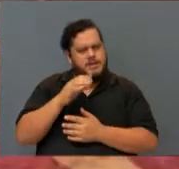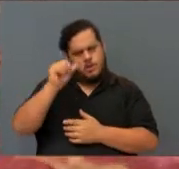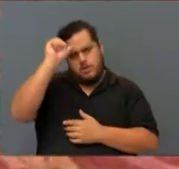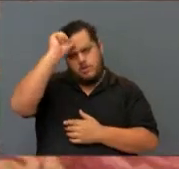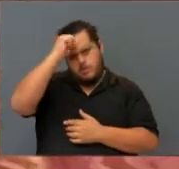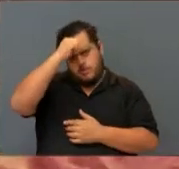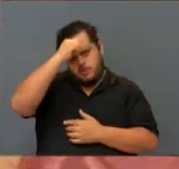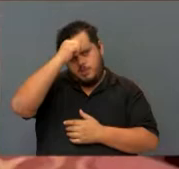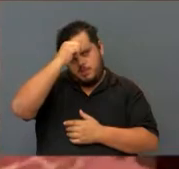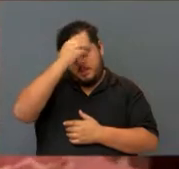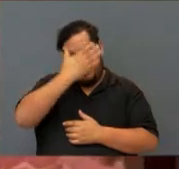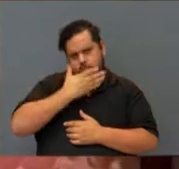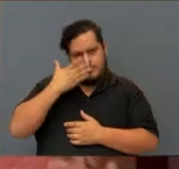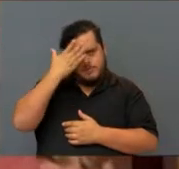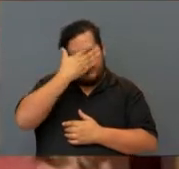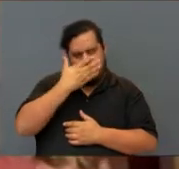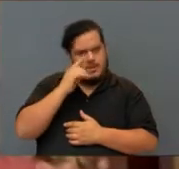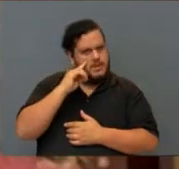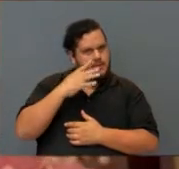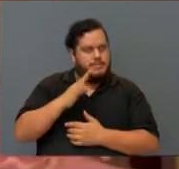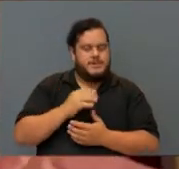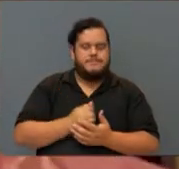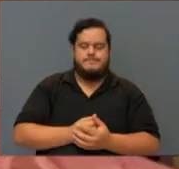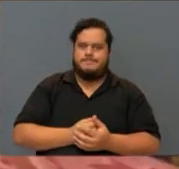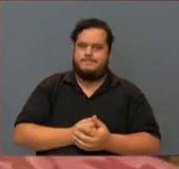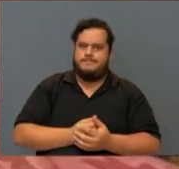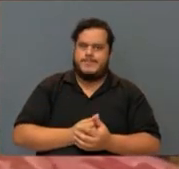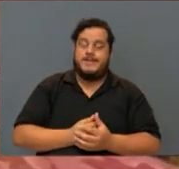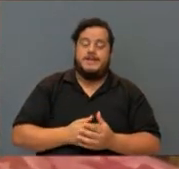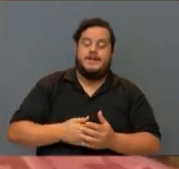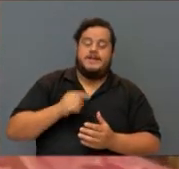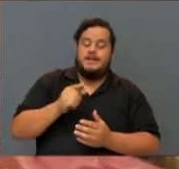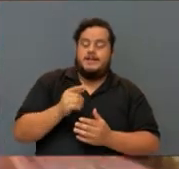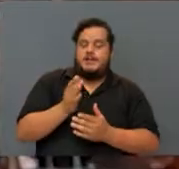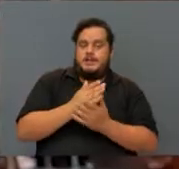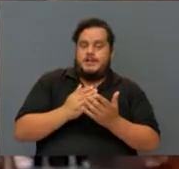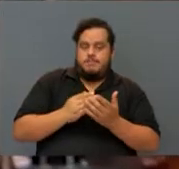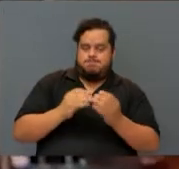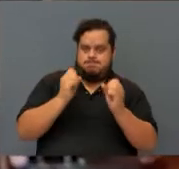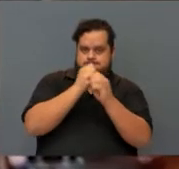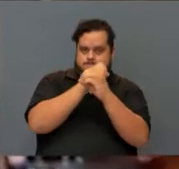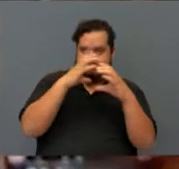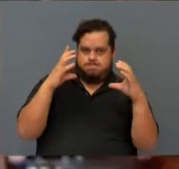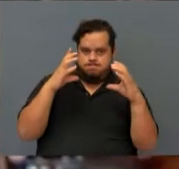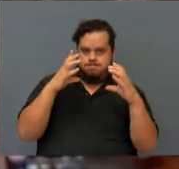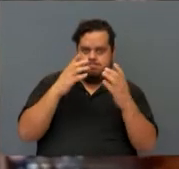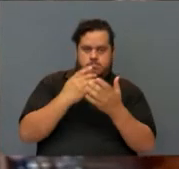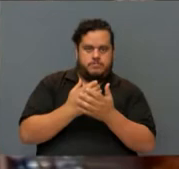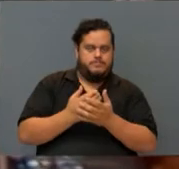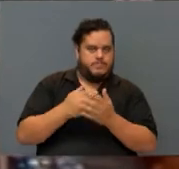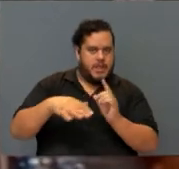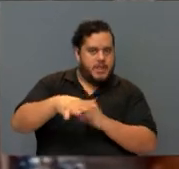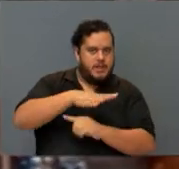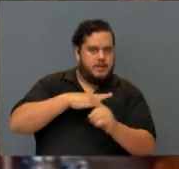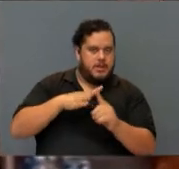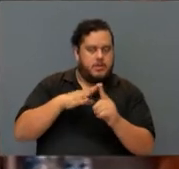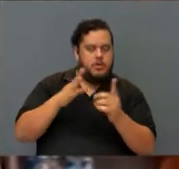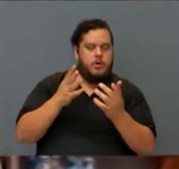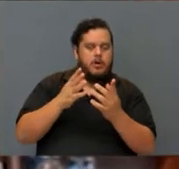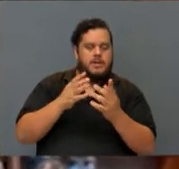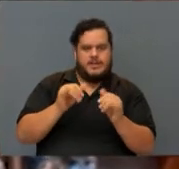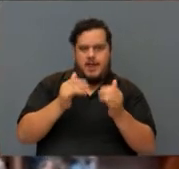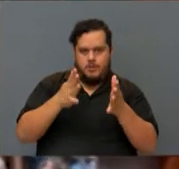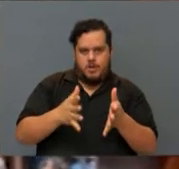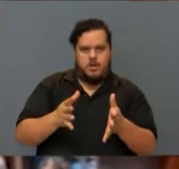de los de los muchachos que están ahí bueno eso son algunas de las imágenes alrededor de la figura de diego armando maradona